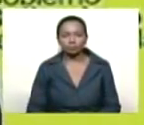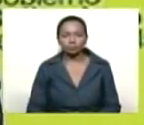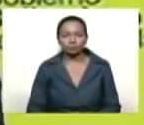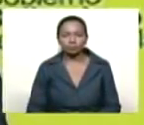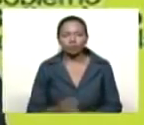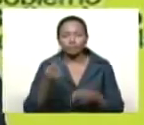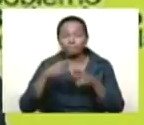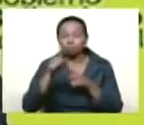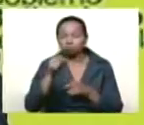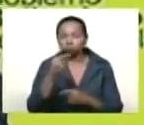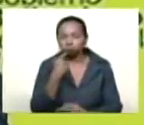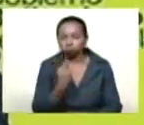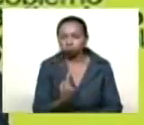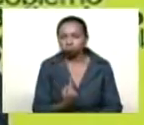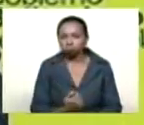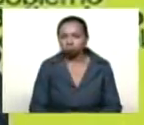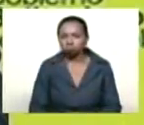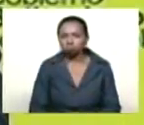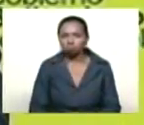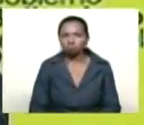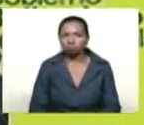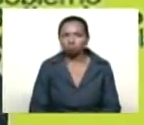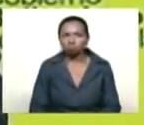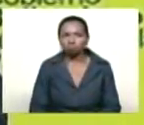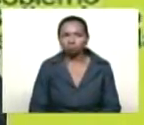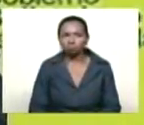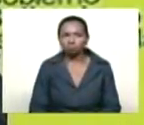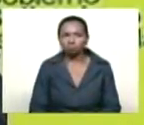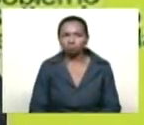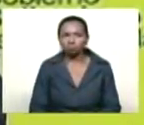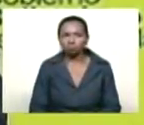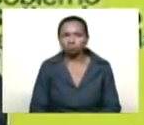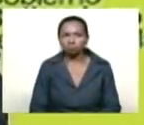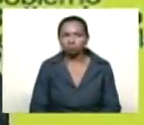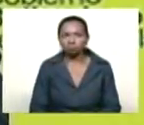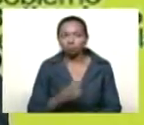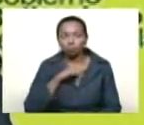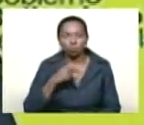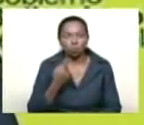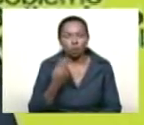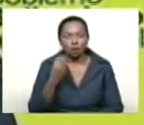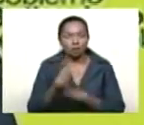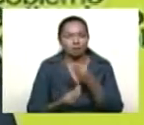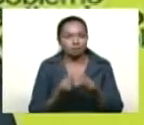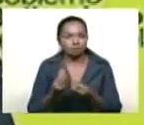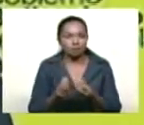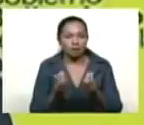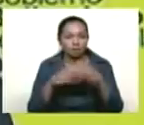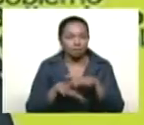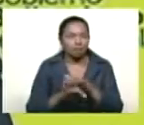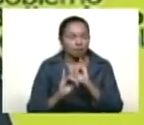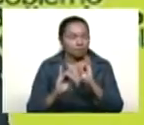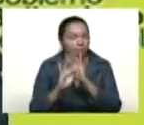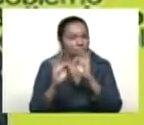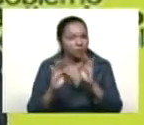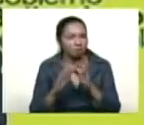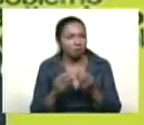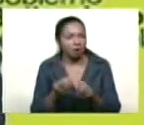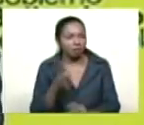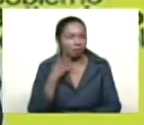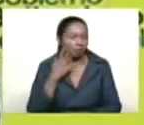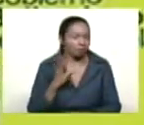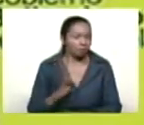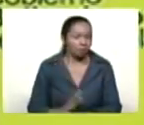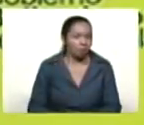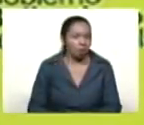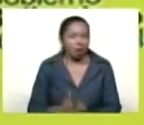Pero también hay que, a través de